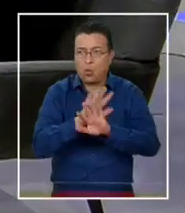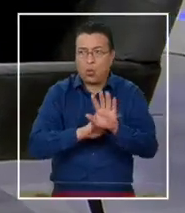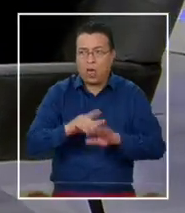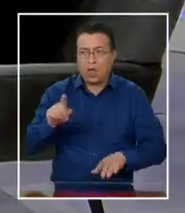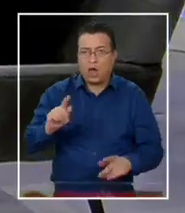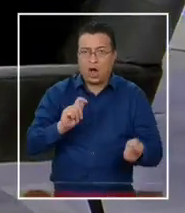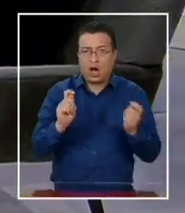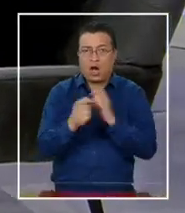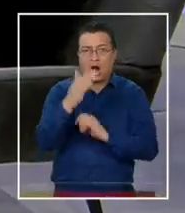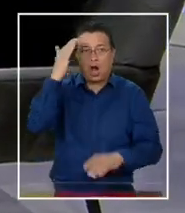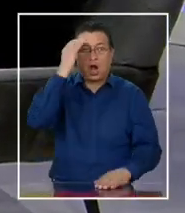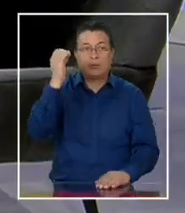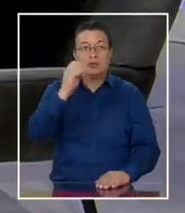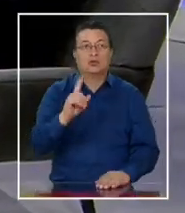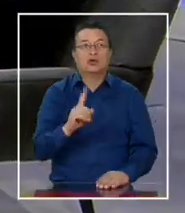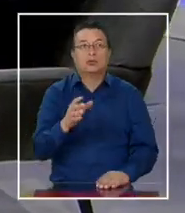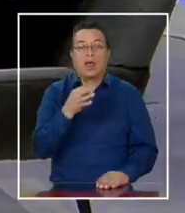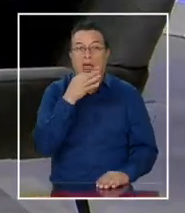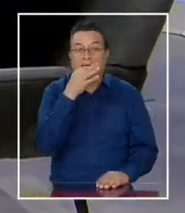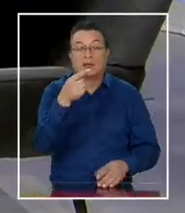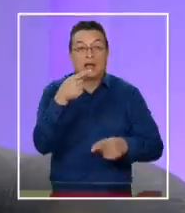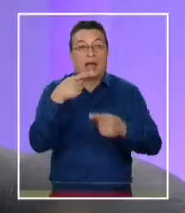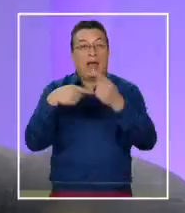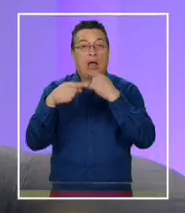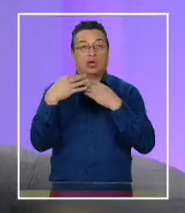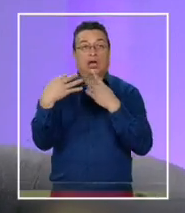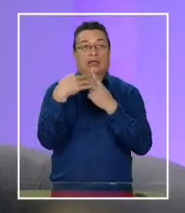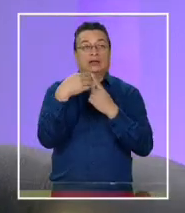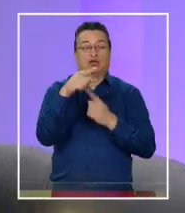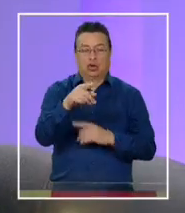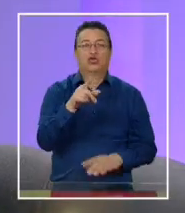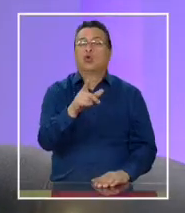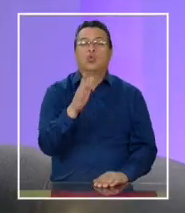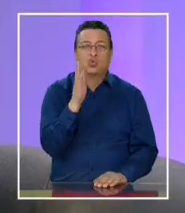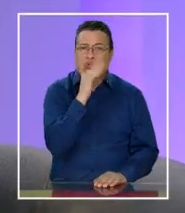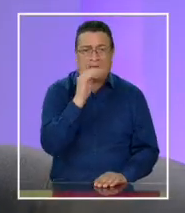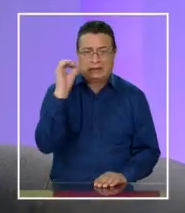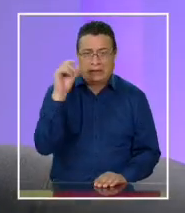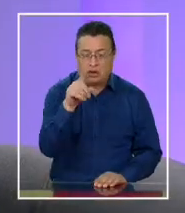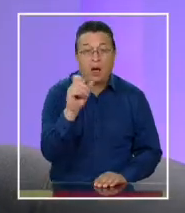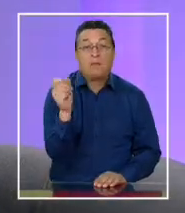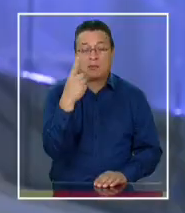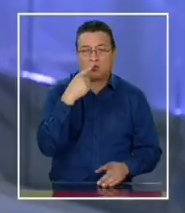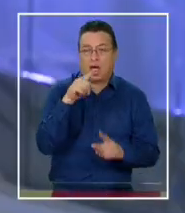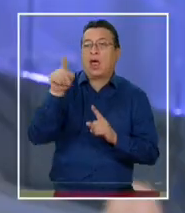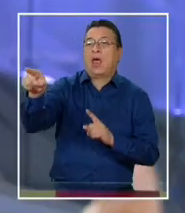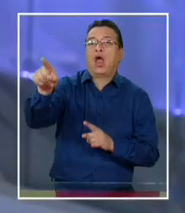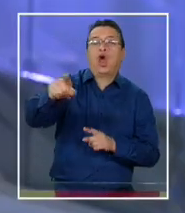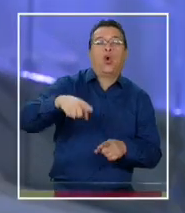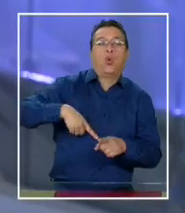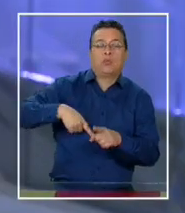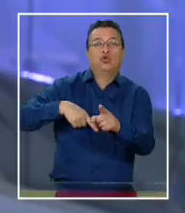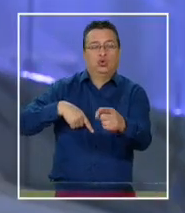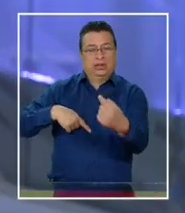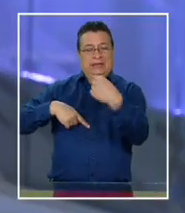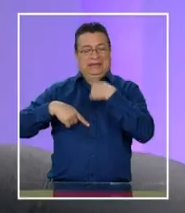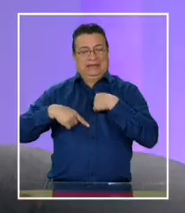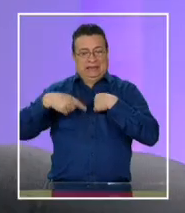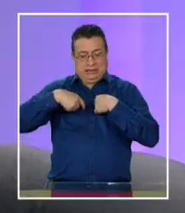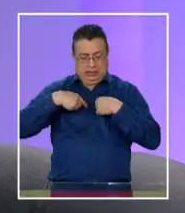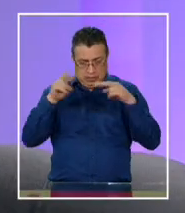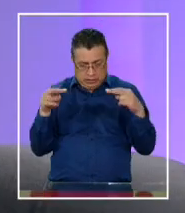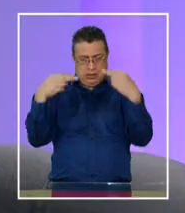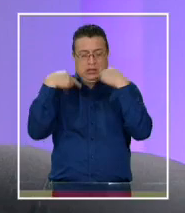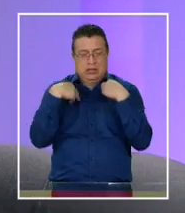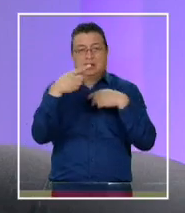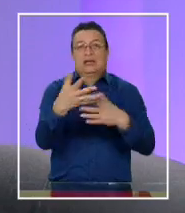cambiamos de postura autocrítica Porque todos tendrán algo que decir Ustedes en lo propio qué